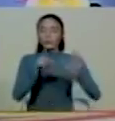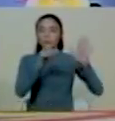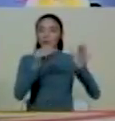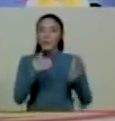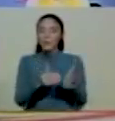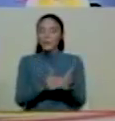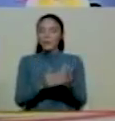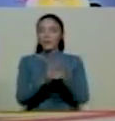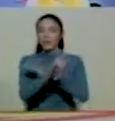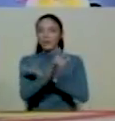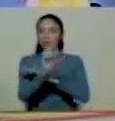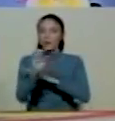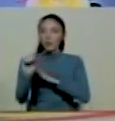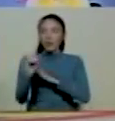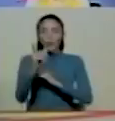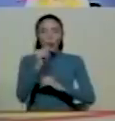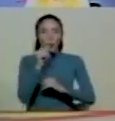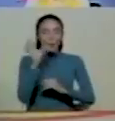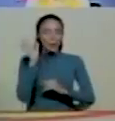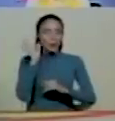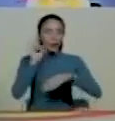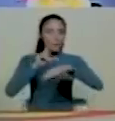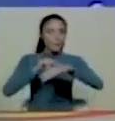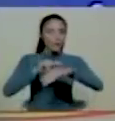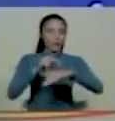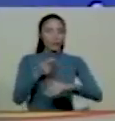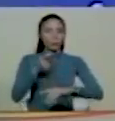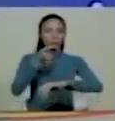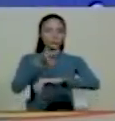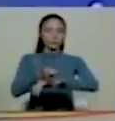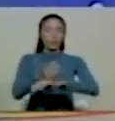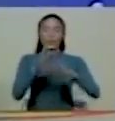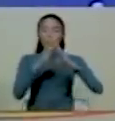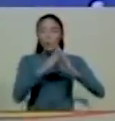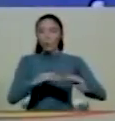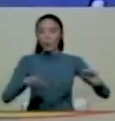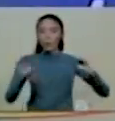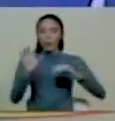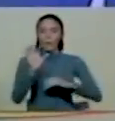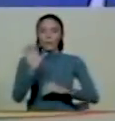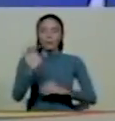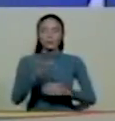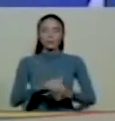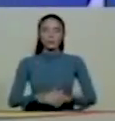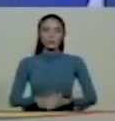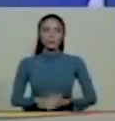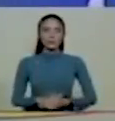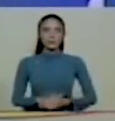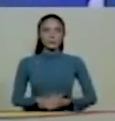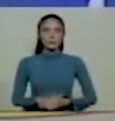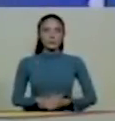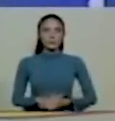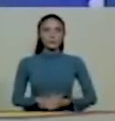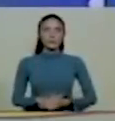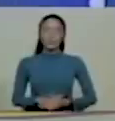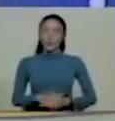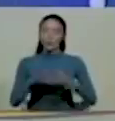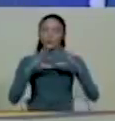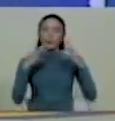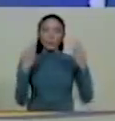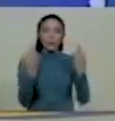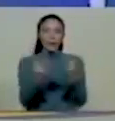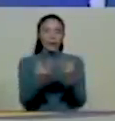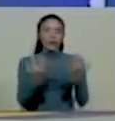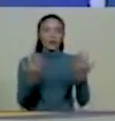6.300 médicos y médicas de la República, a todo el pueblo de Venezuela, a sus